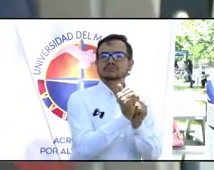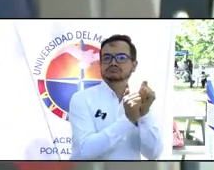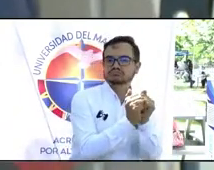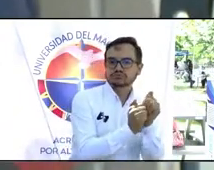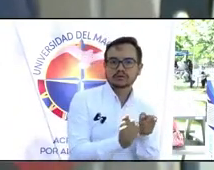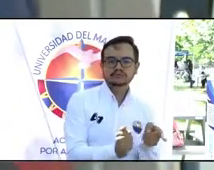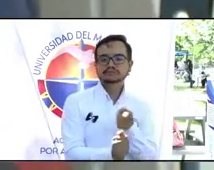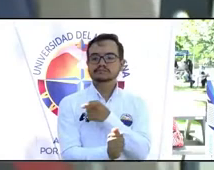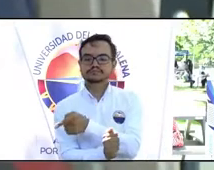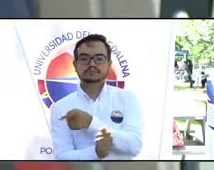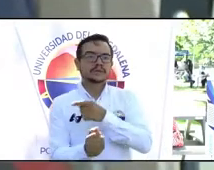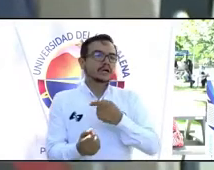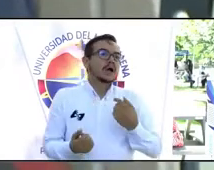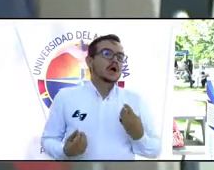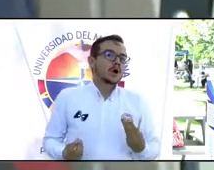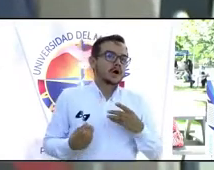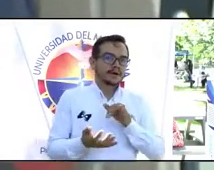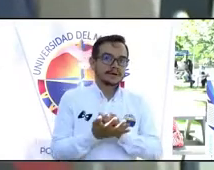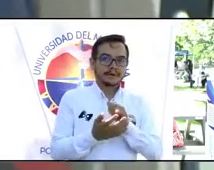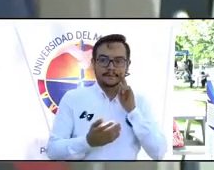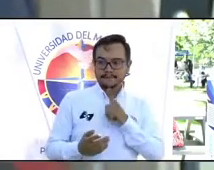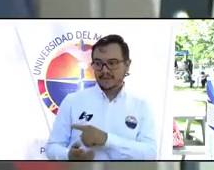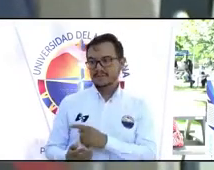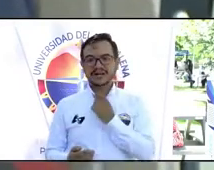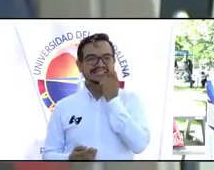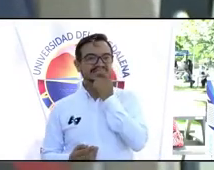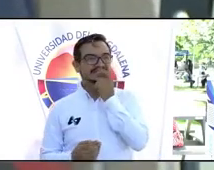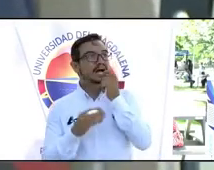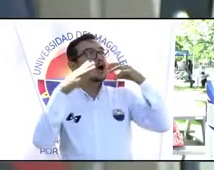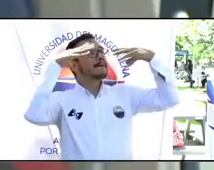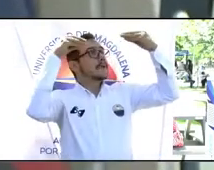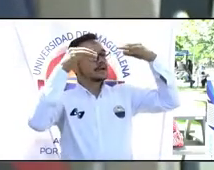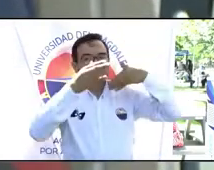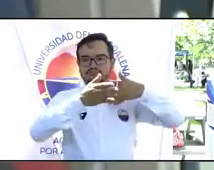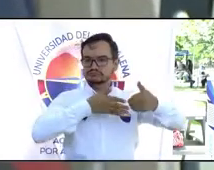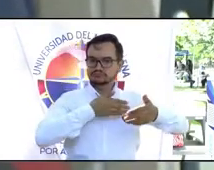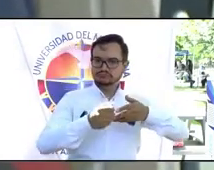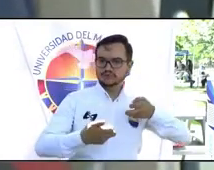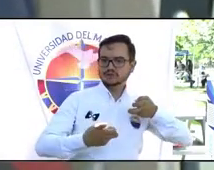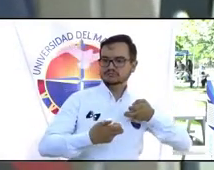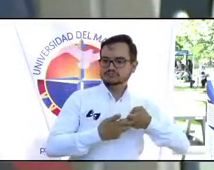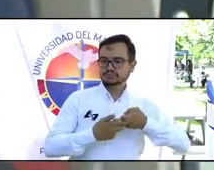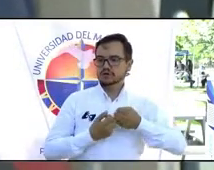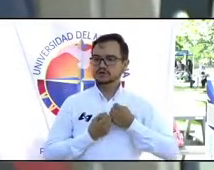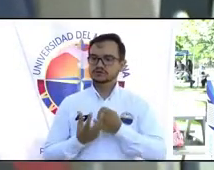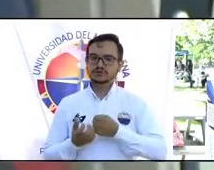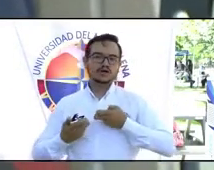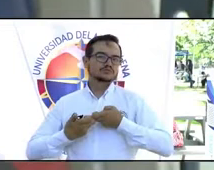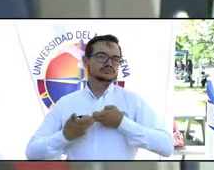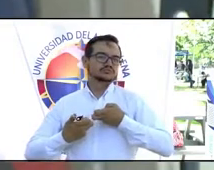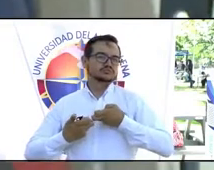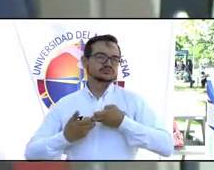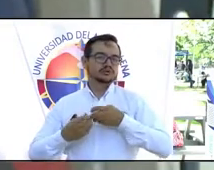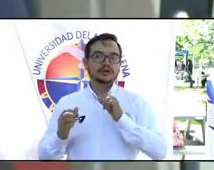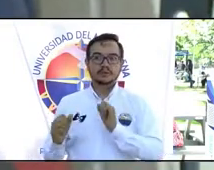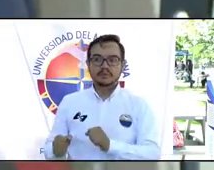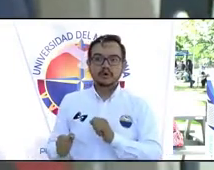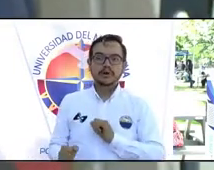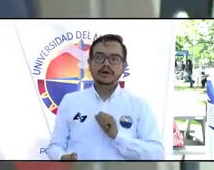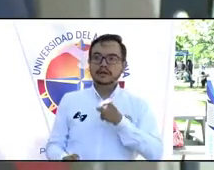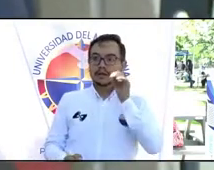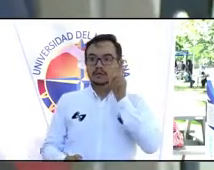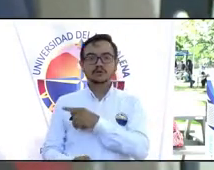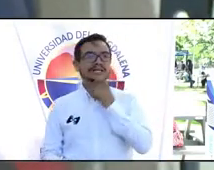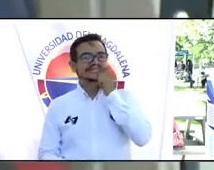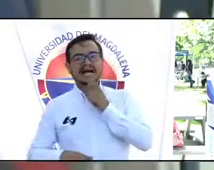nos ha permitido brindar seguridad a los pacientes y estudiantes durante los procedimientos clínicos para evitar retraso en